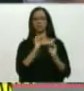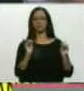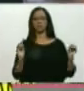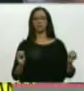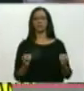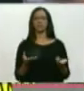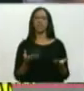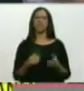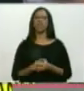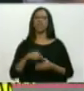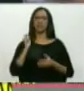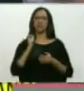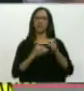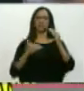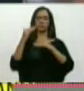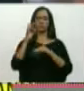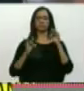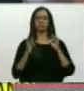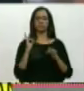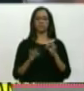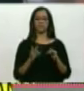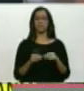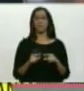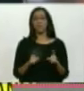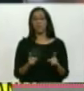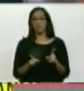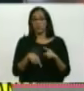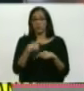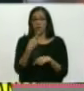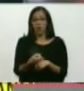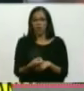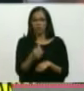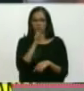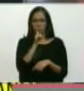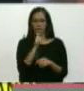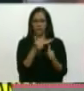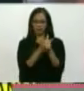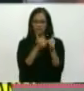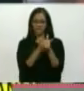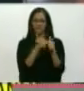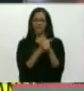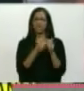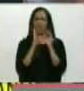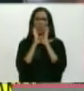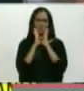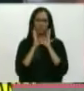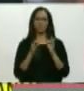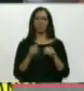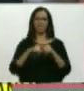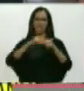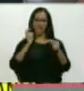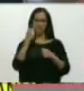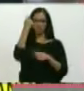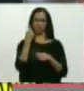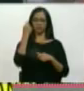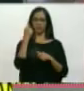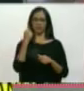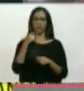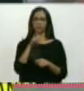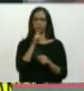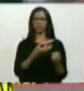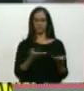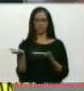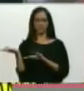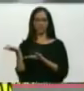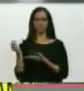Corte Suprema de Justicia. Pero ¿qué otros detalles hay detrás de estas confesiones de la excongresista? En la siguiente nota les